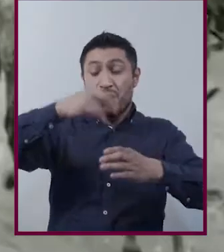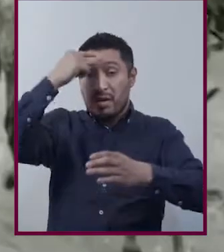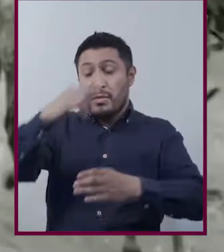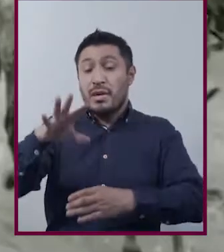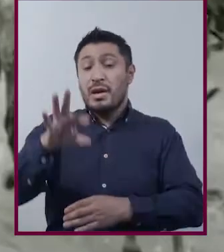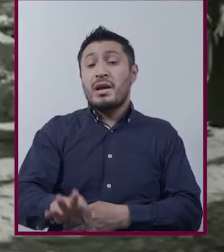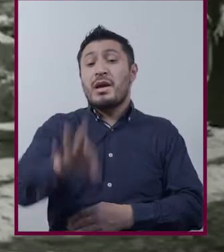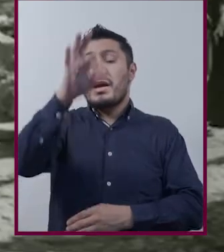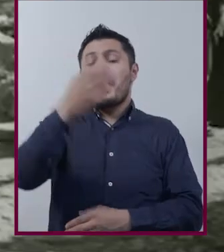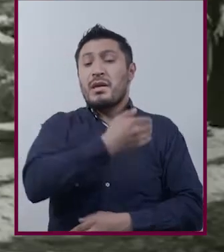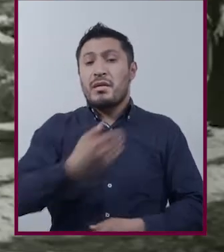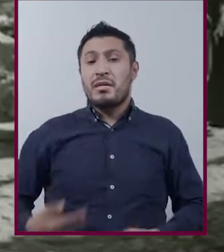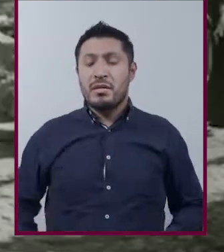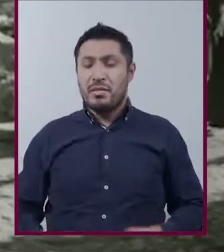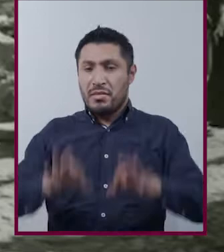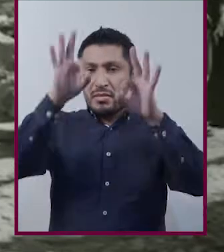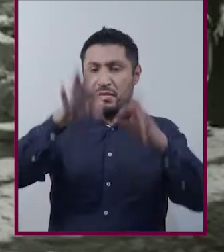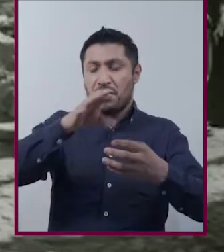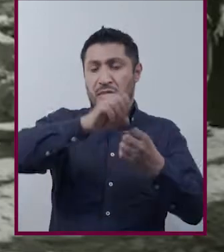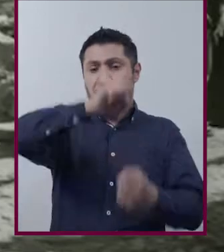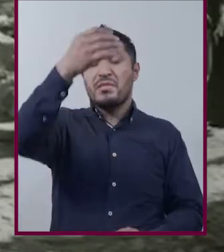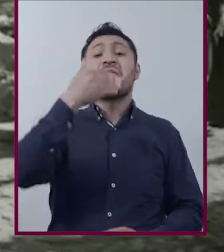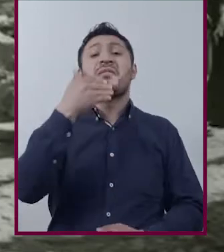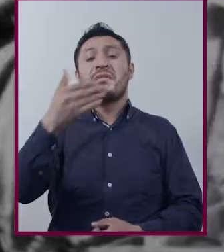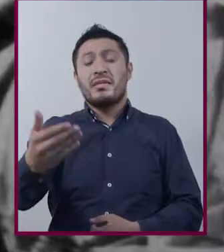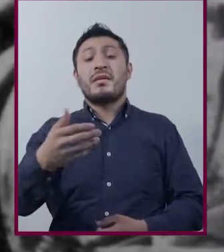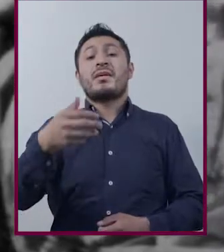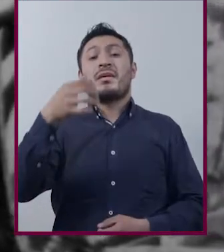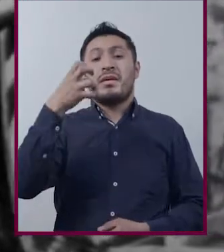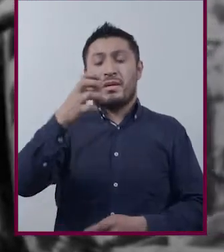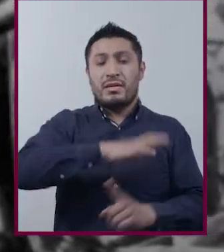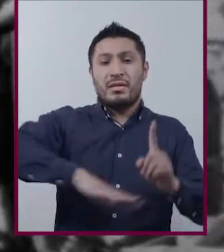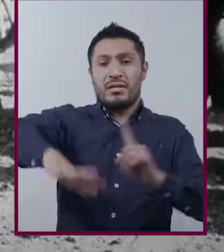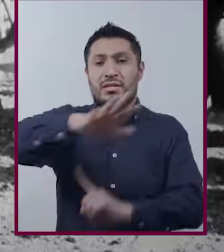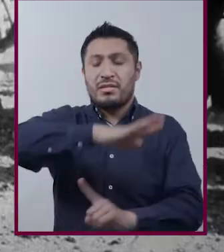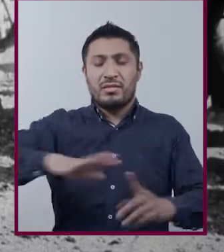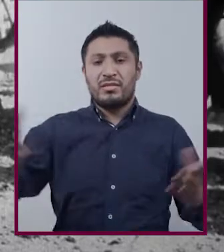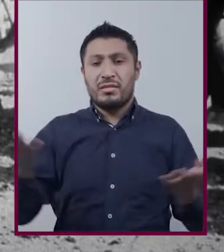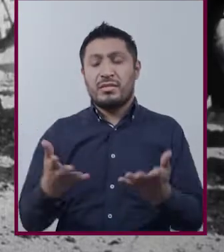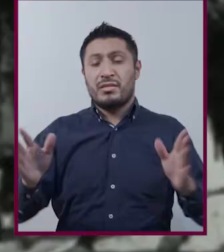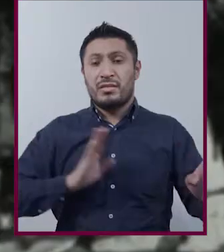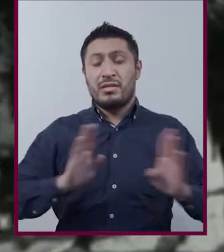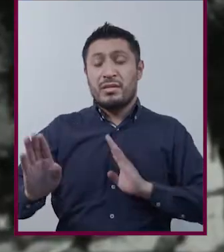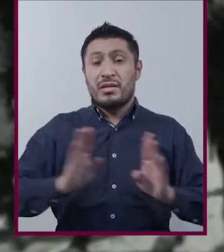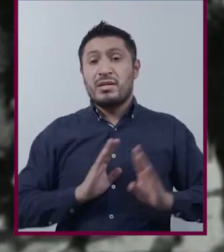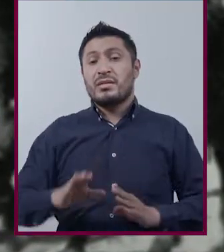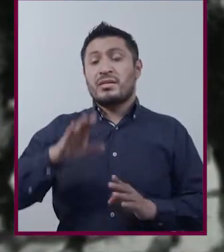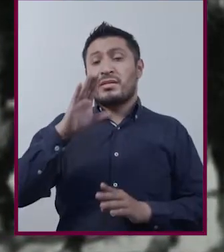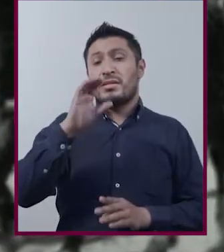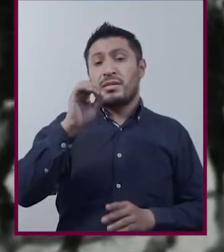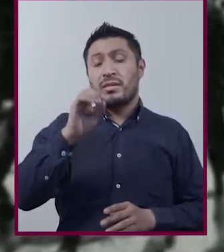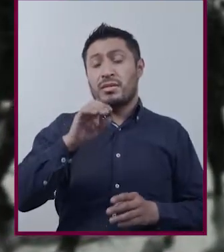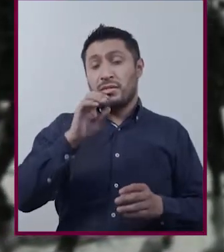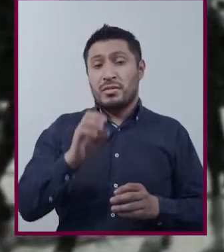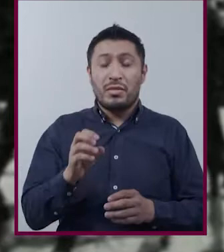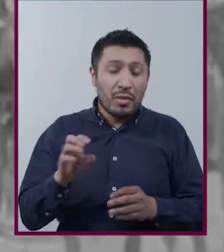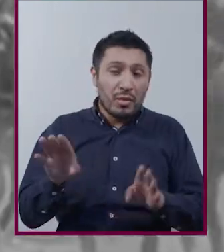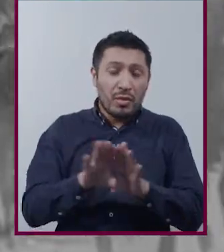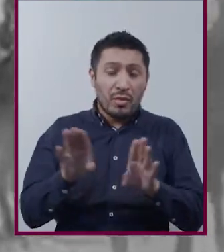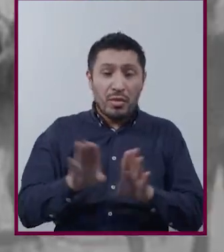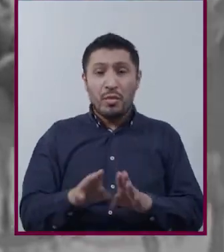a un presidente constitucional. En este marco se formó el Ejército Constitucionalista con personajes